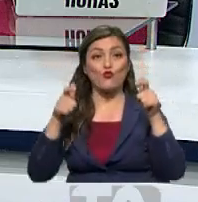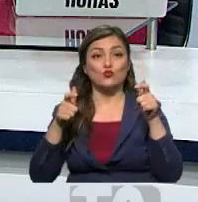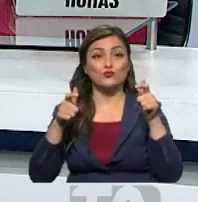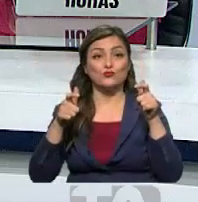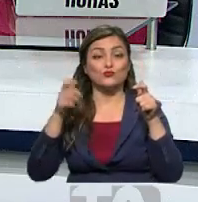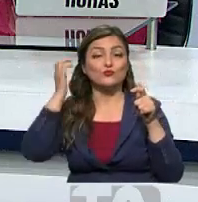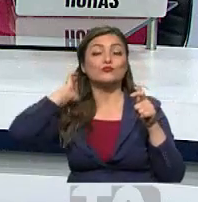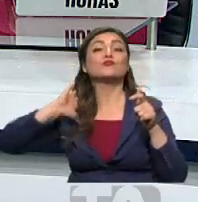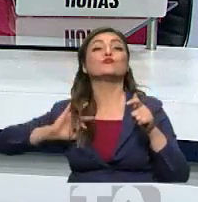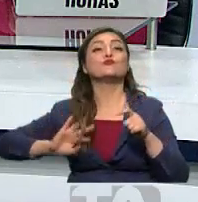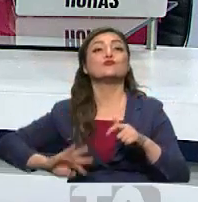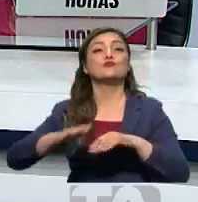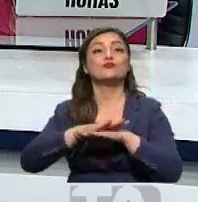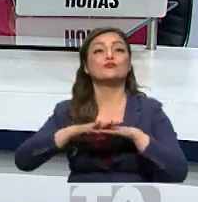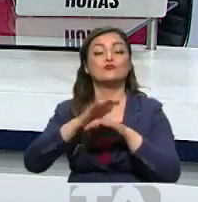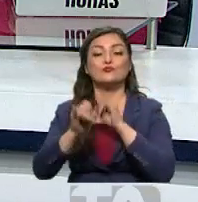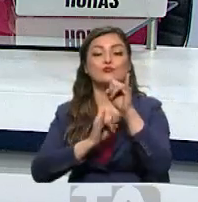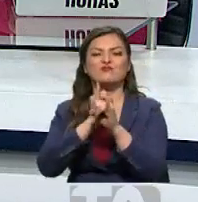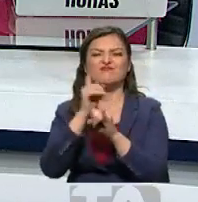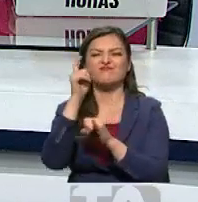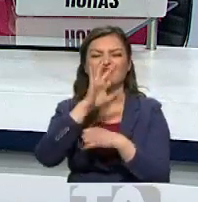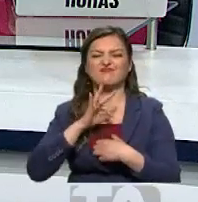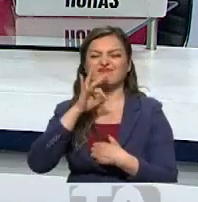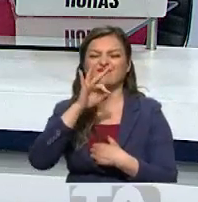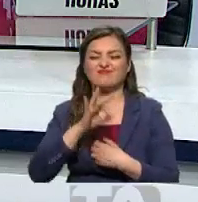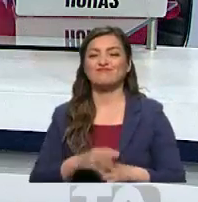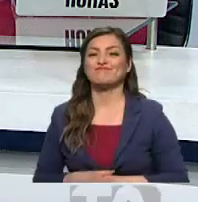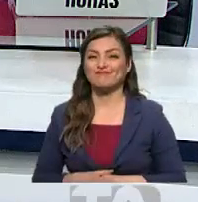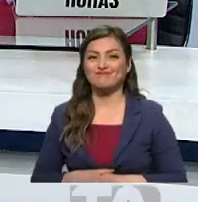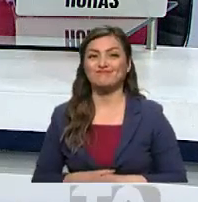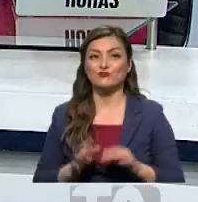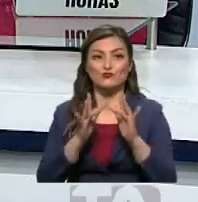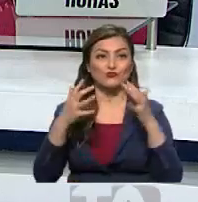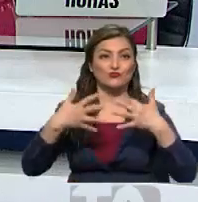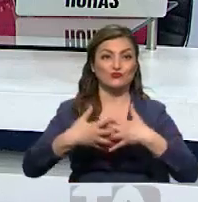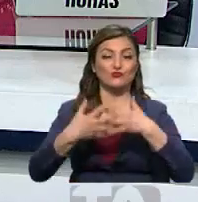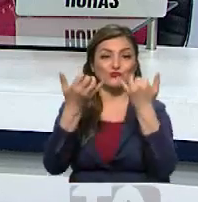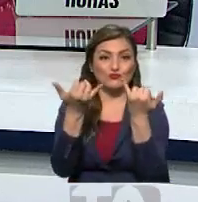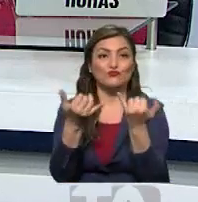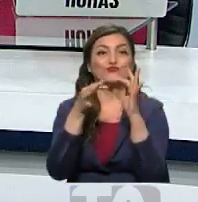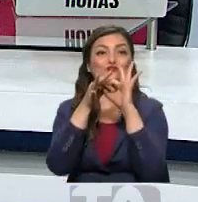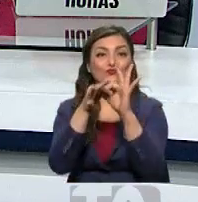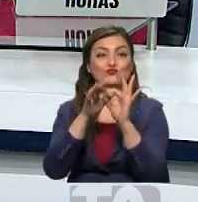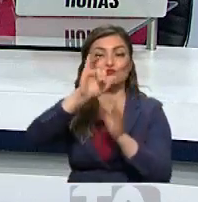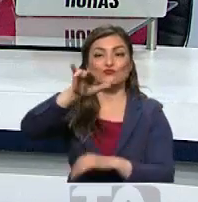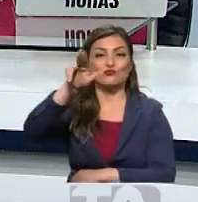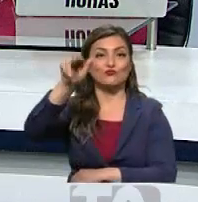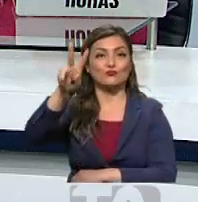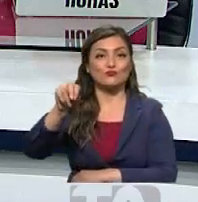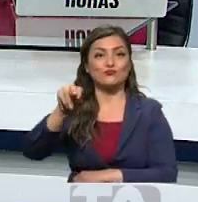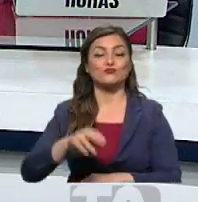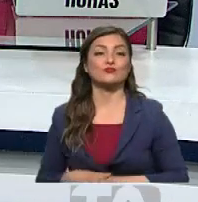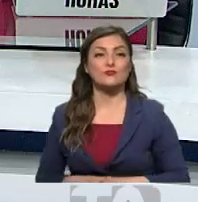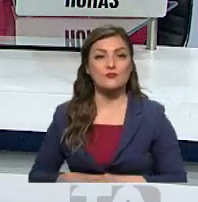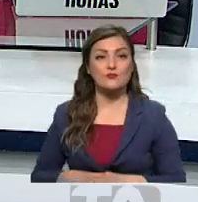el Bachillerato Internacional en medio de las complicaciones por el COVID-19. Hacemos contacto entonces con nuestro compañero Juan Miguel Rodríguez,